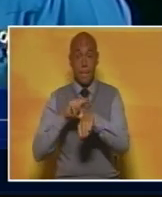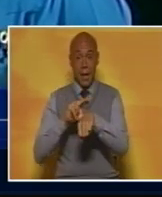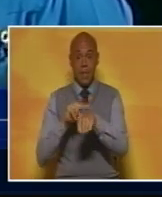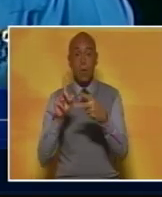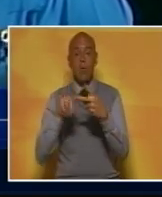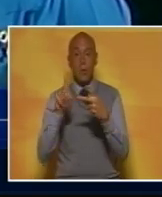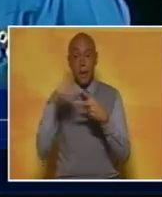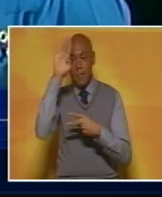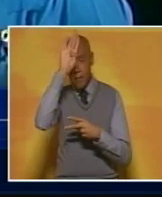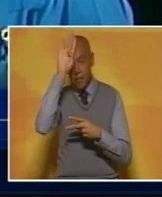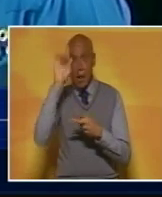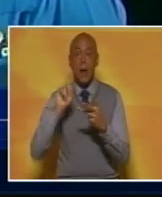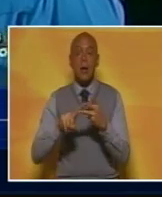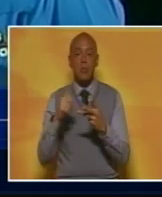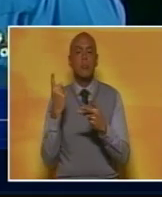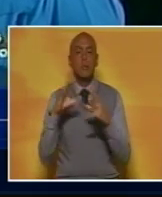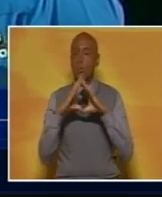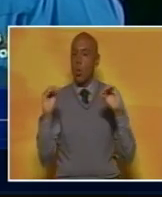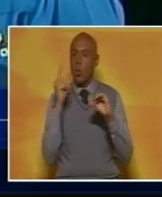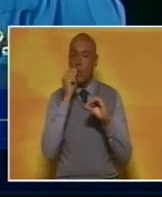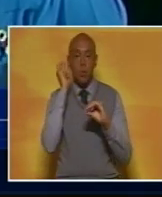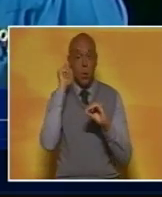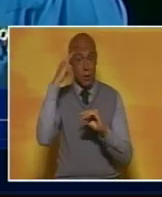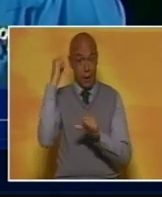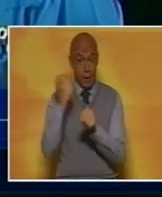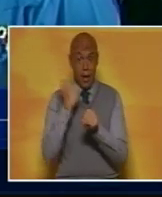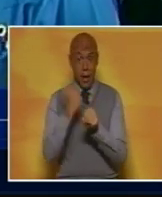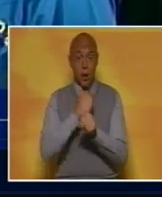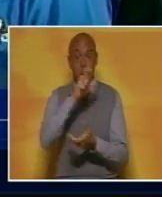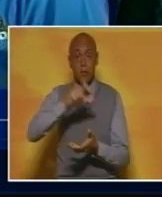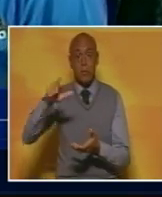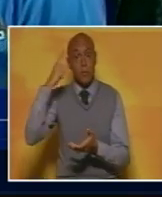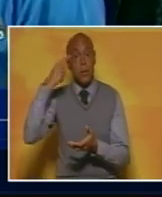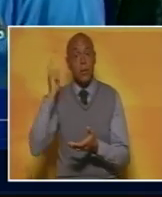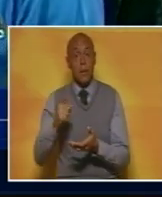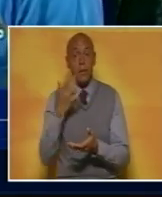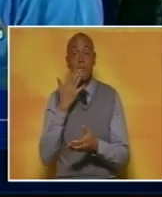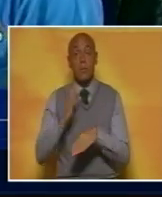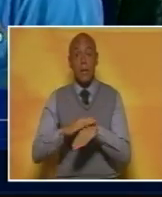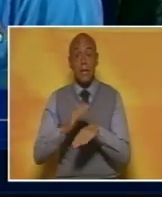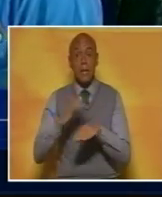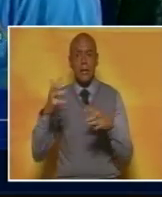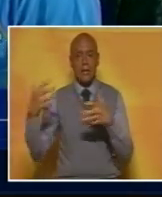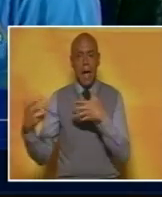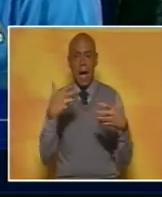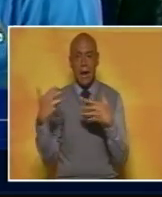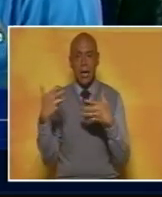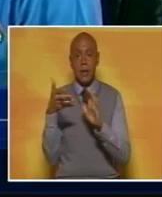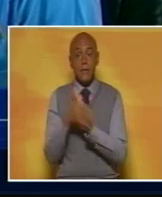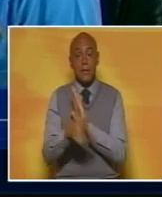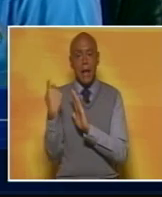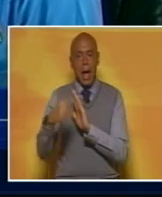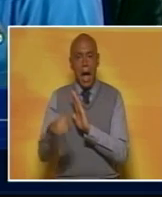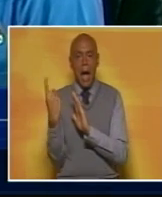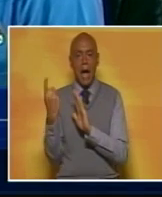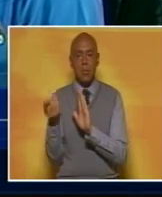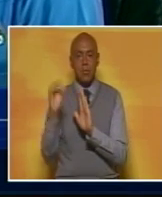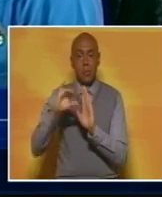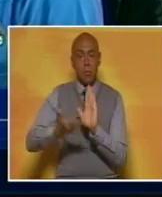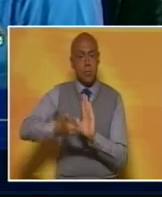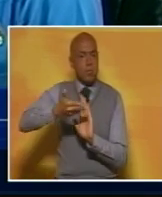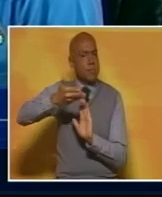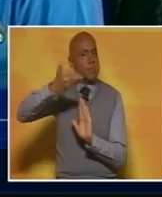merece la enfermera, lo merece cualquier trabajador. ¿Por qué? Porque hemos estado afectados por una guerra económica que induce una inflación de